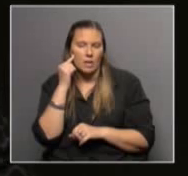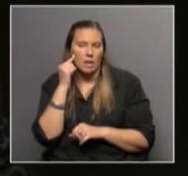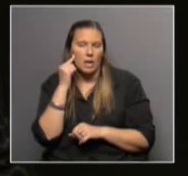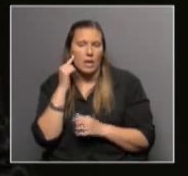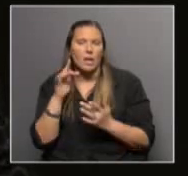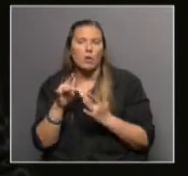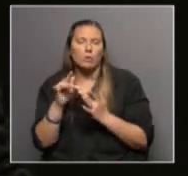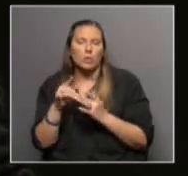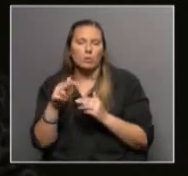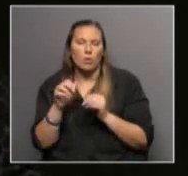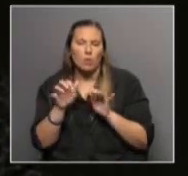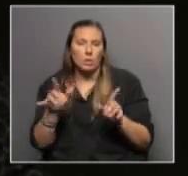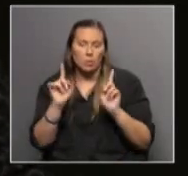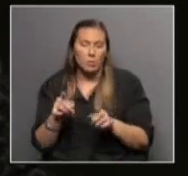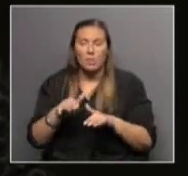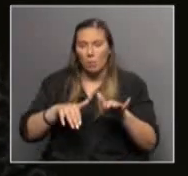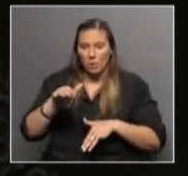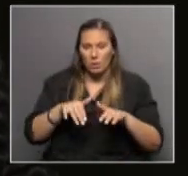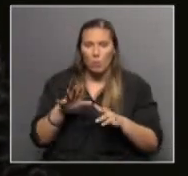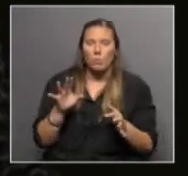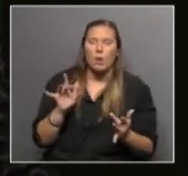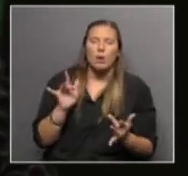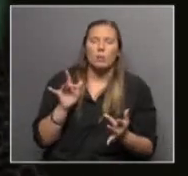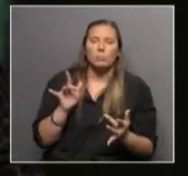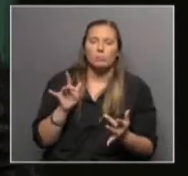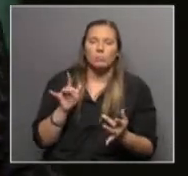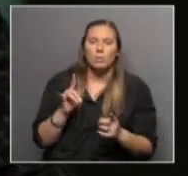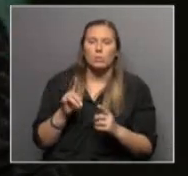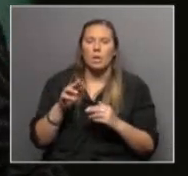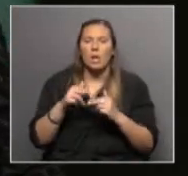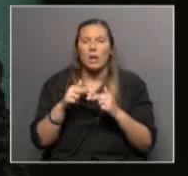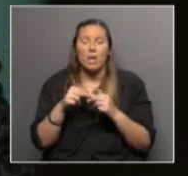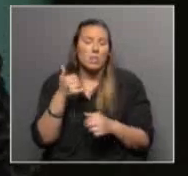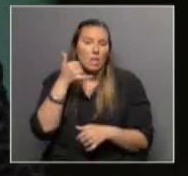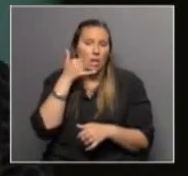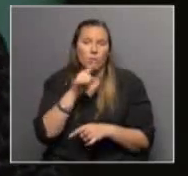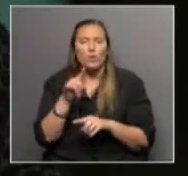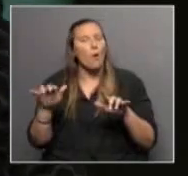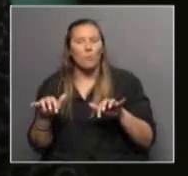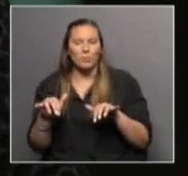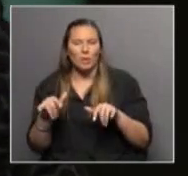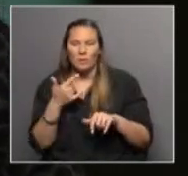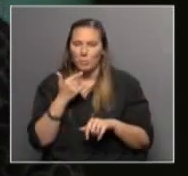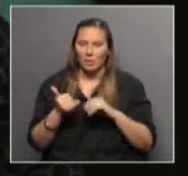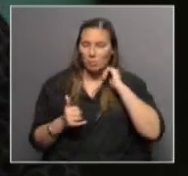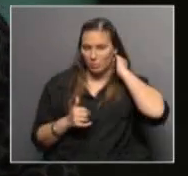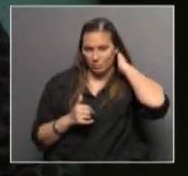a nivel de la plataforma suele haber una conexión suelen usar redes en el teléfono y no en una computadora